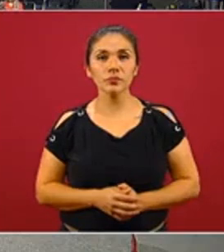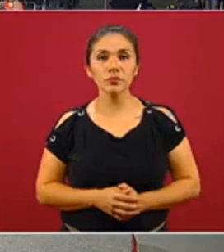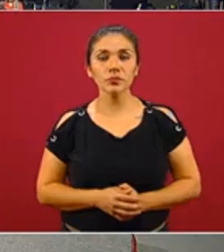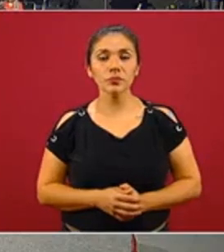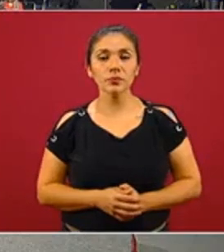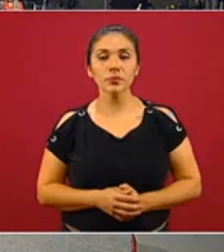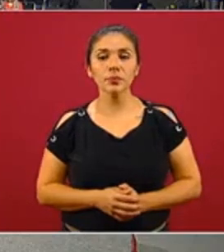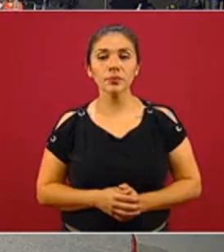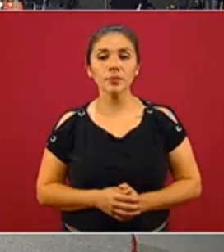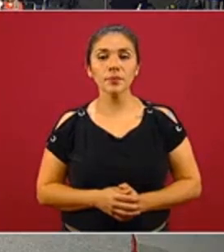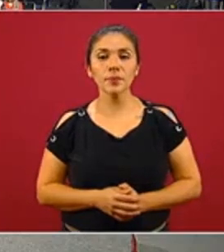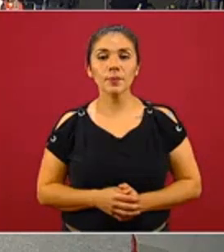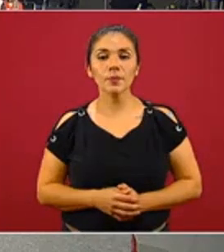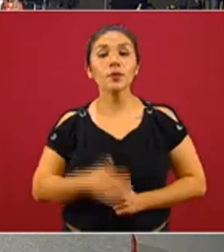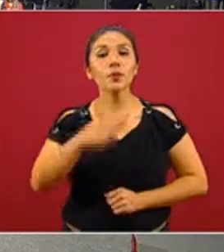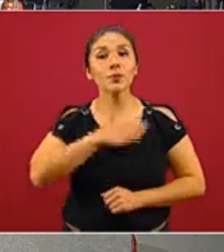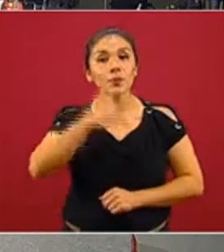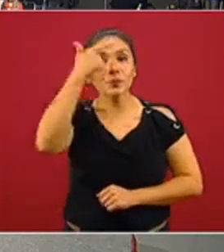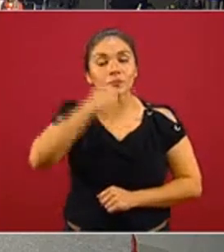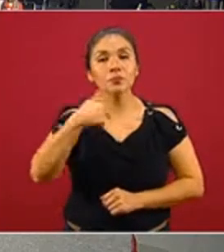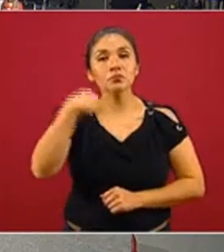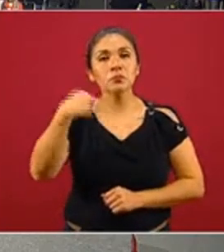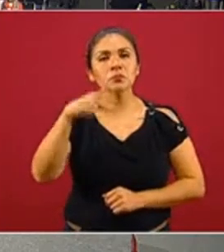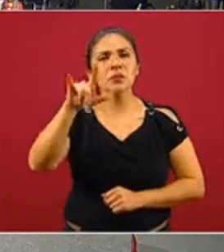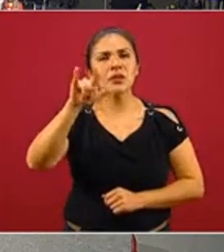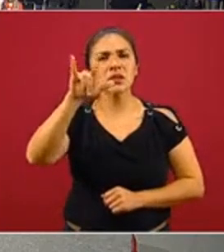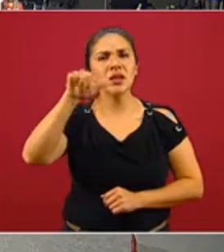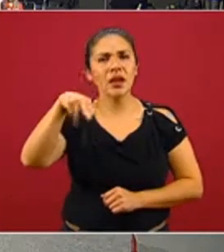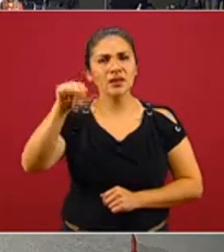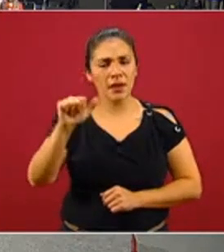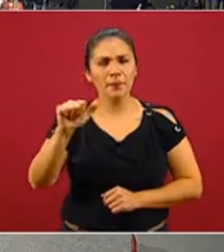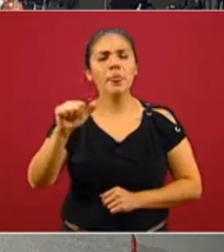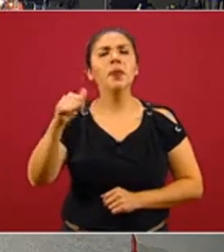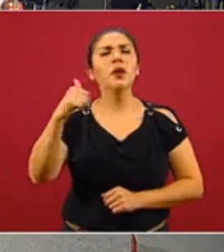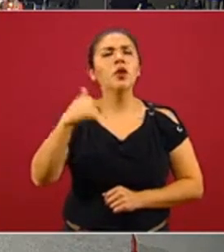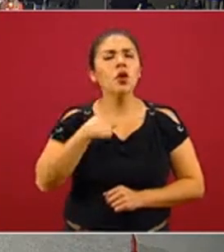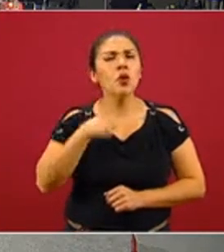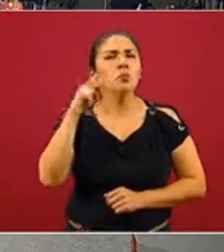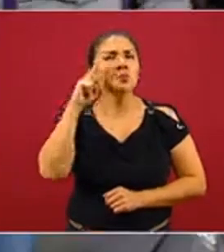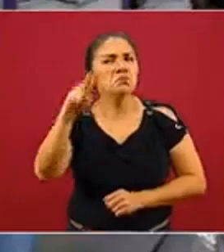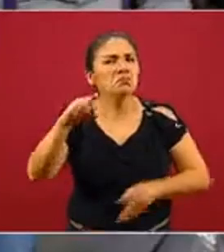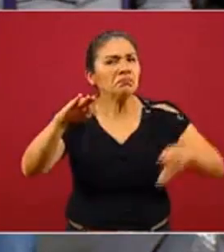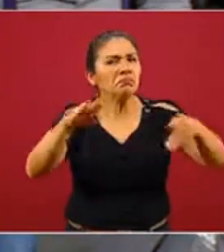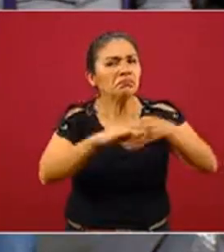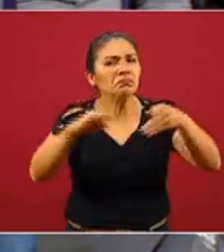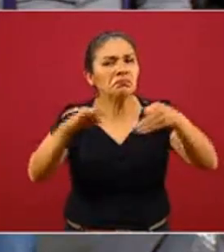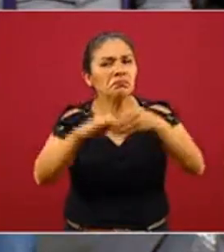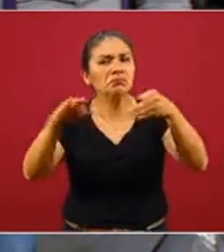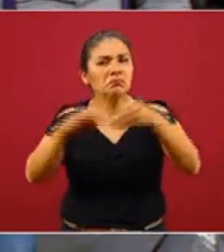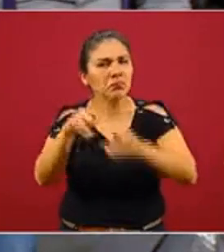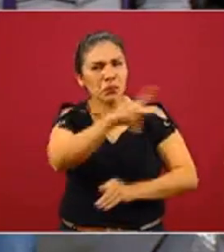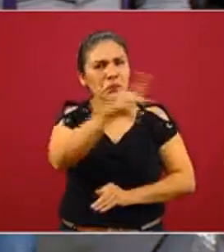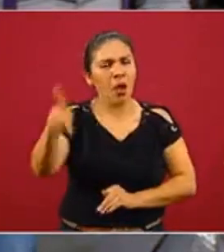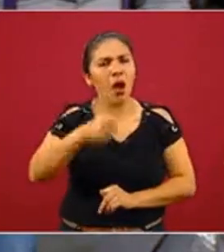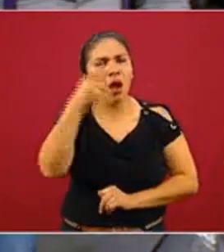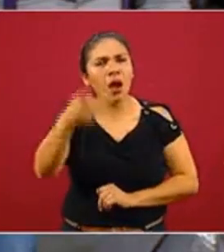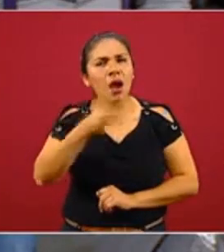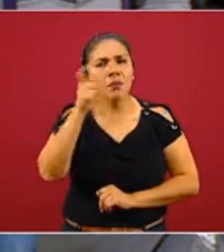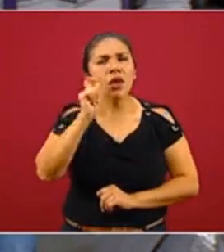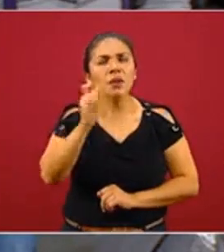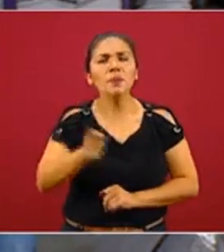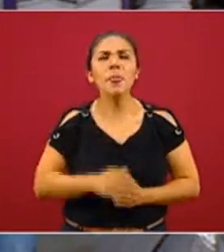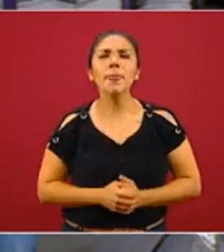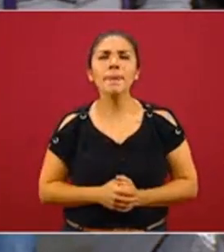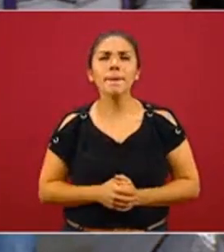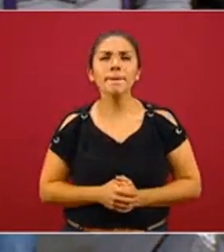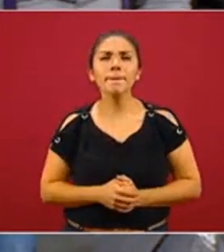Hola, buenas noches. Liliana Noble de Pulso Saludable. Oía reiteradamente de todos ustedes que hablaban de esta